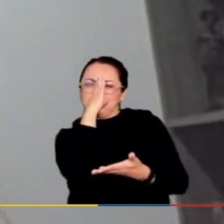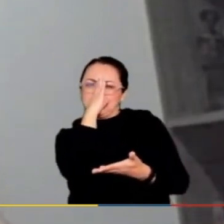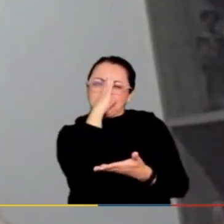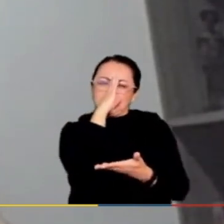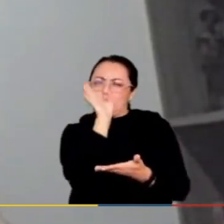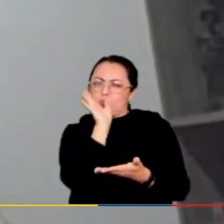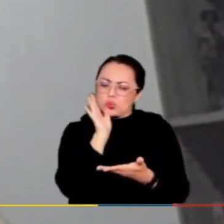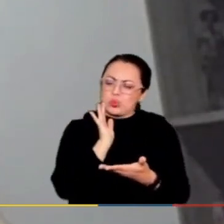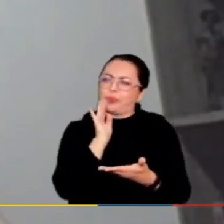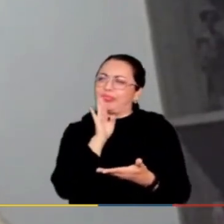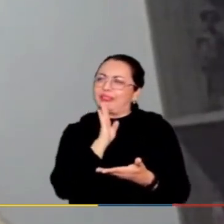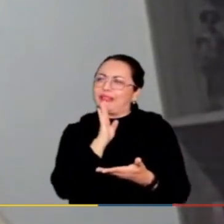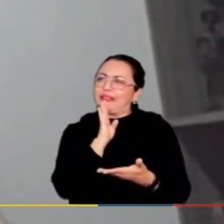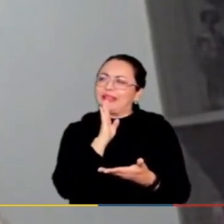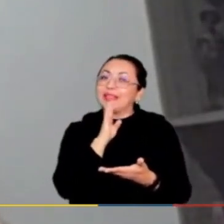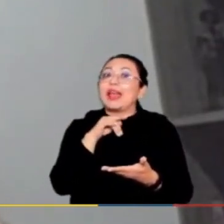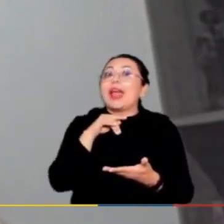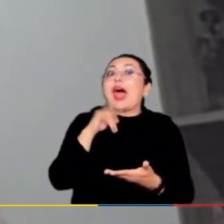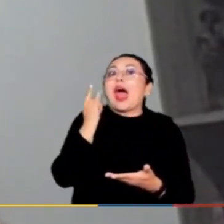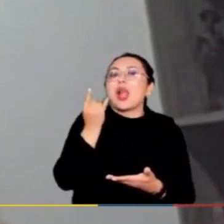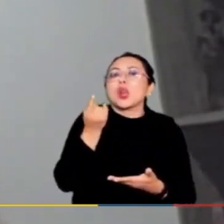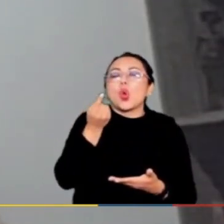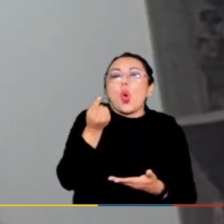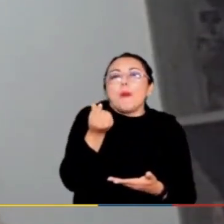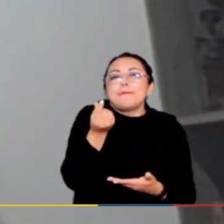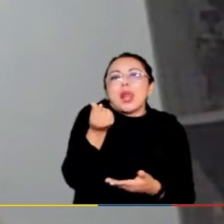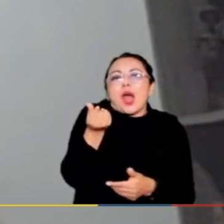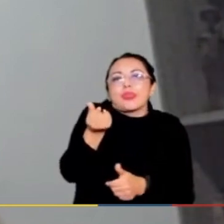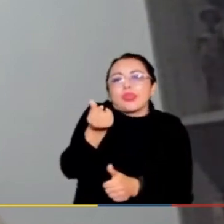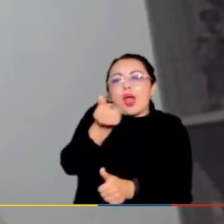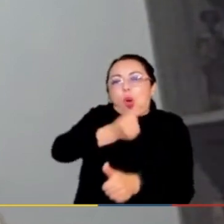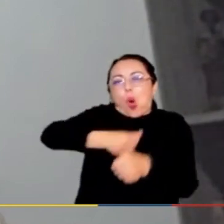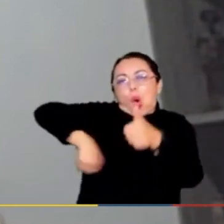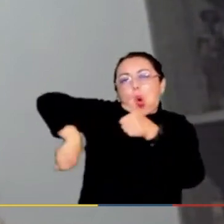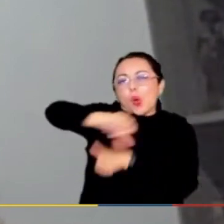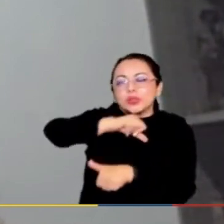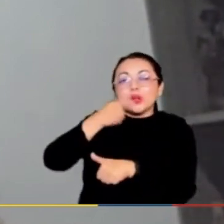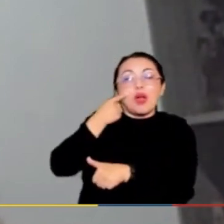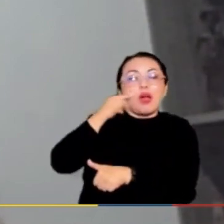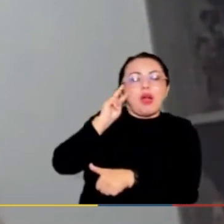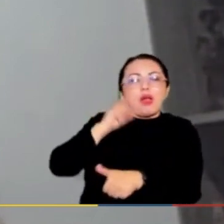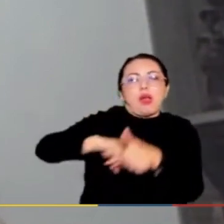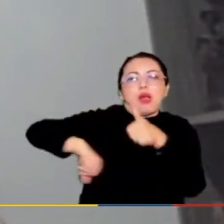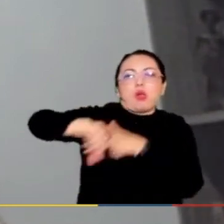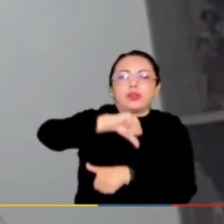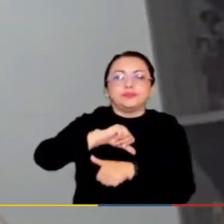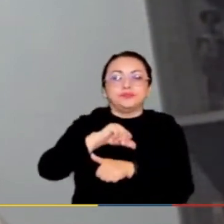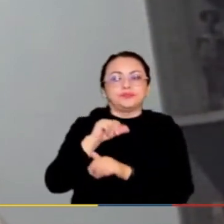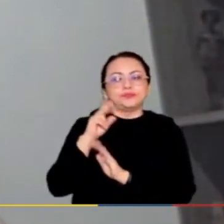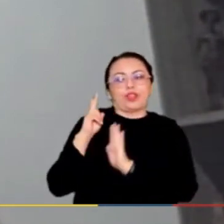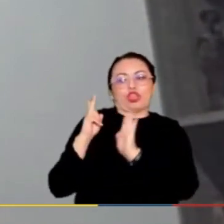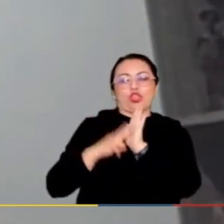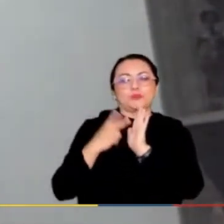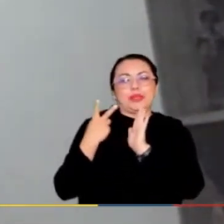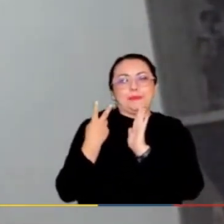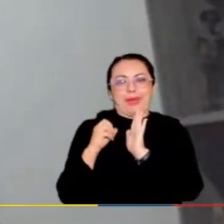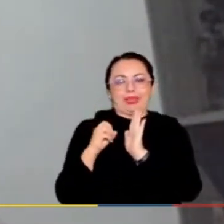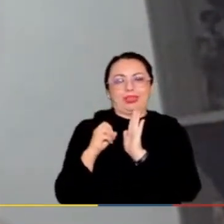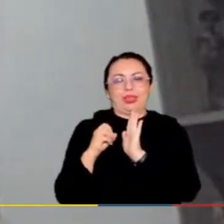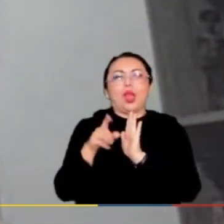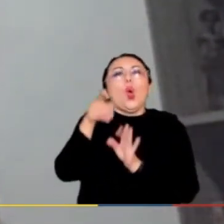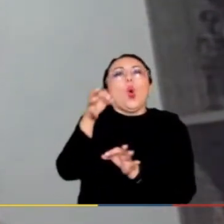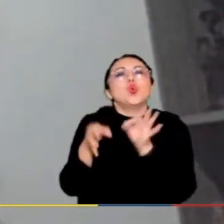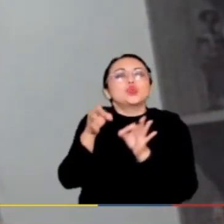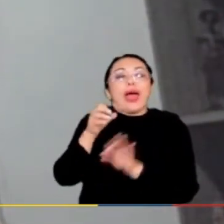permitiera estructurar el delito de lavado de activos. La sentencia del 29 de enero del 2020, proferida por el juzgado de